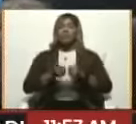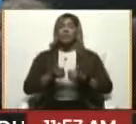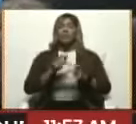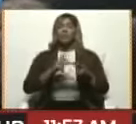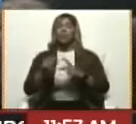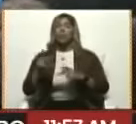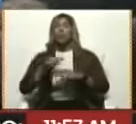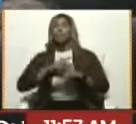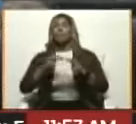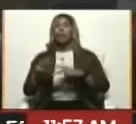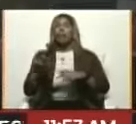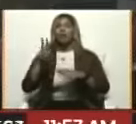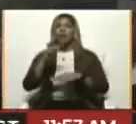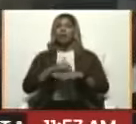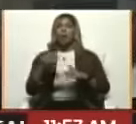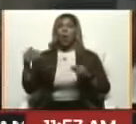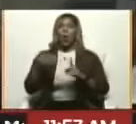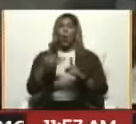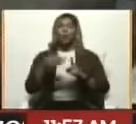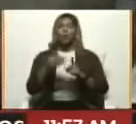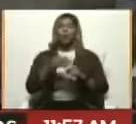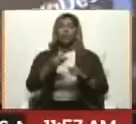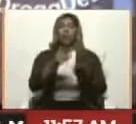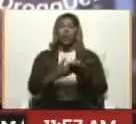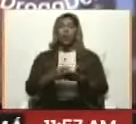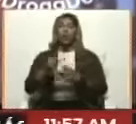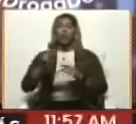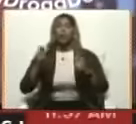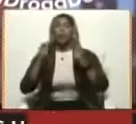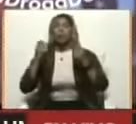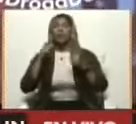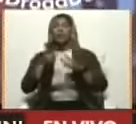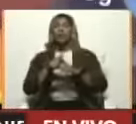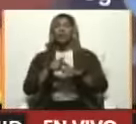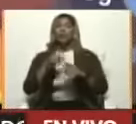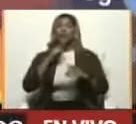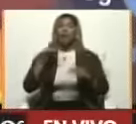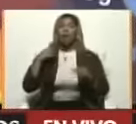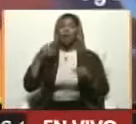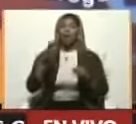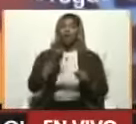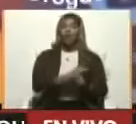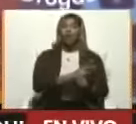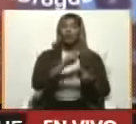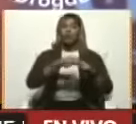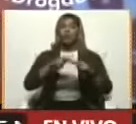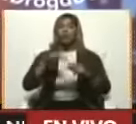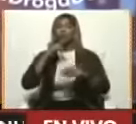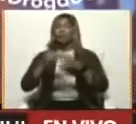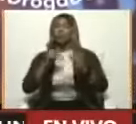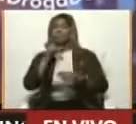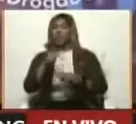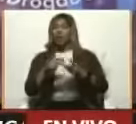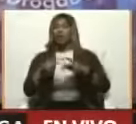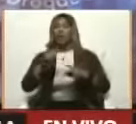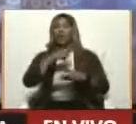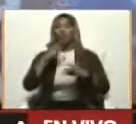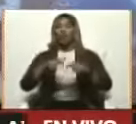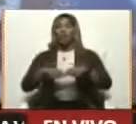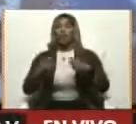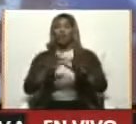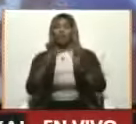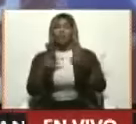el Plan Nacional contra el Acoso Escolar, la campaña nacional Pedofilia es Crimen, la campaña La Droga Destruye Tu